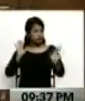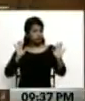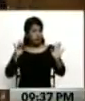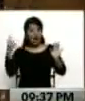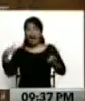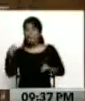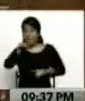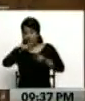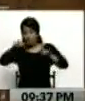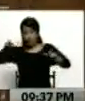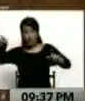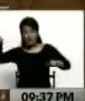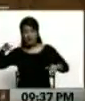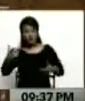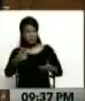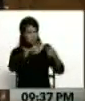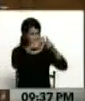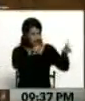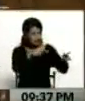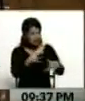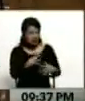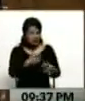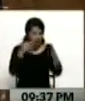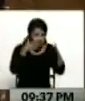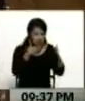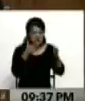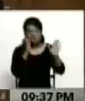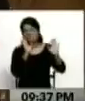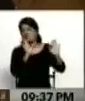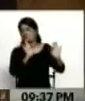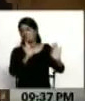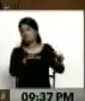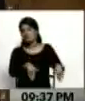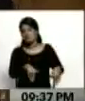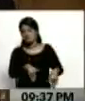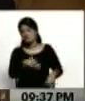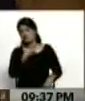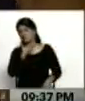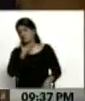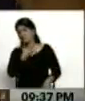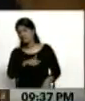hay en este mundo quienes a quienes no les interesa la